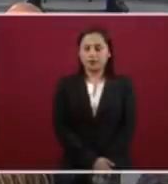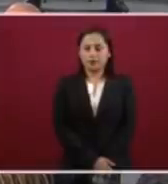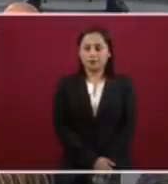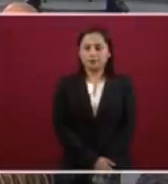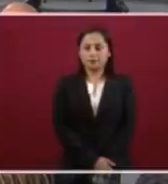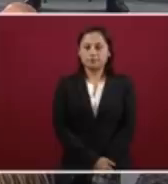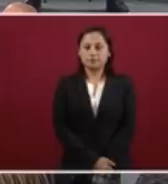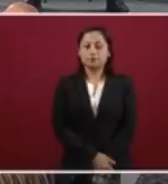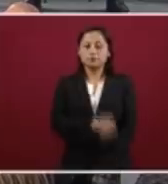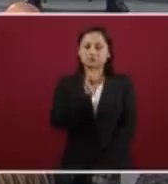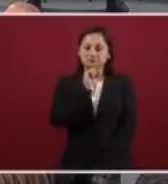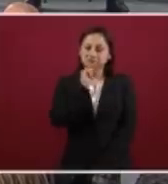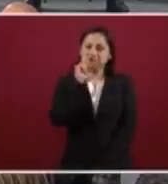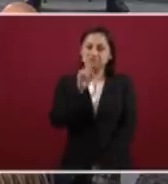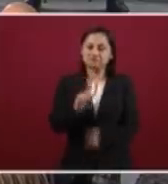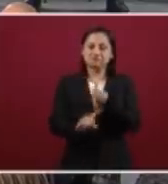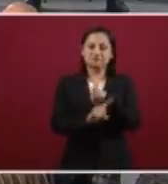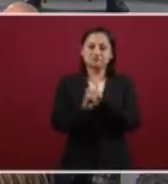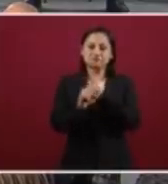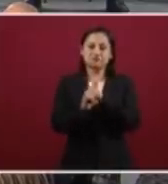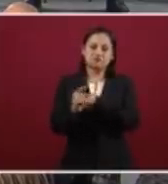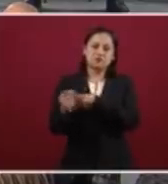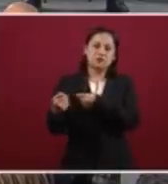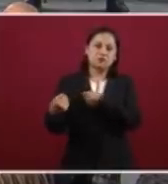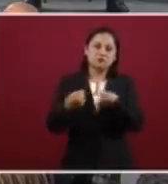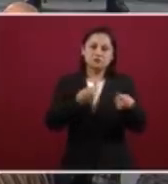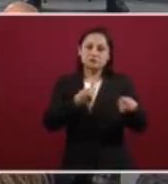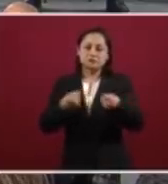de tensiones asociadas a la posible salida del